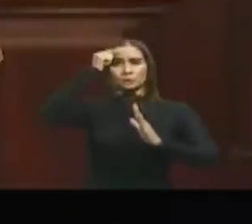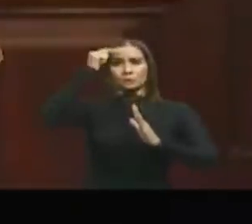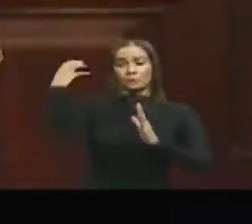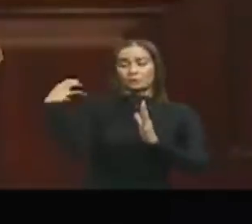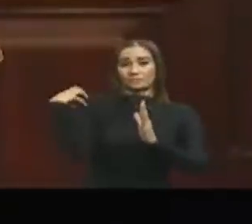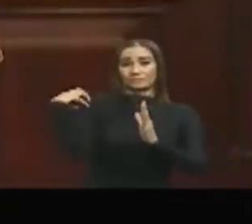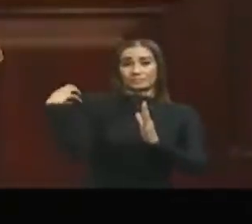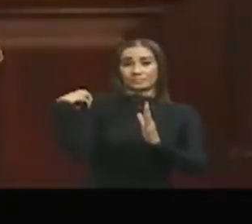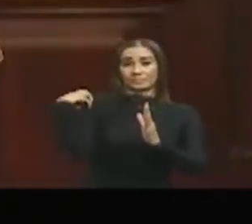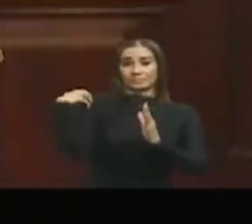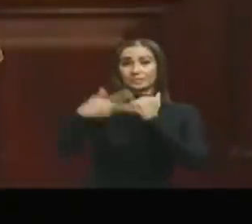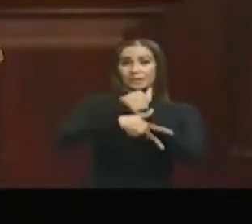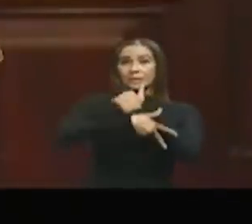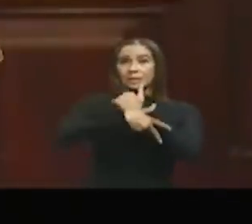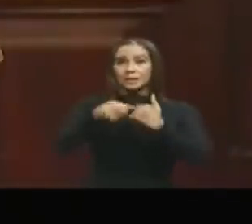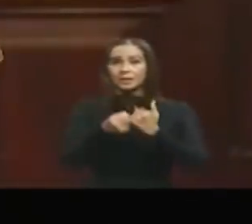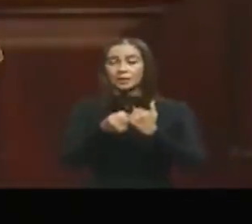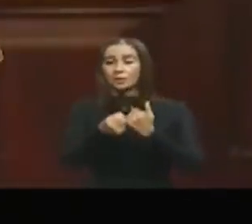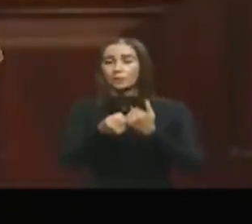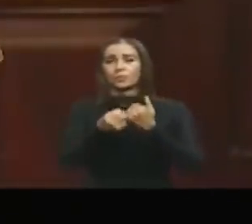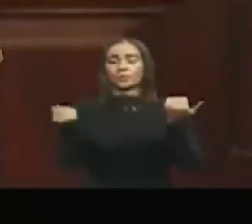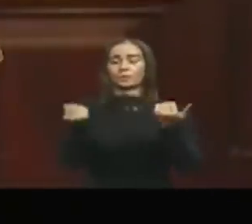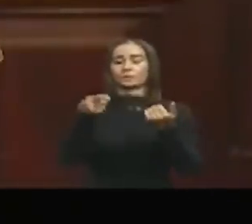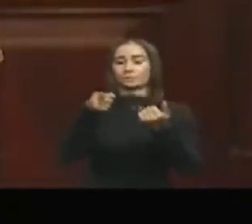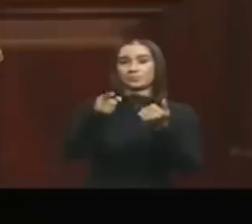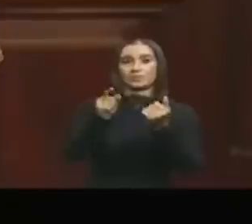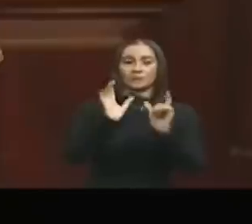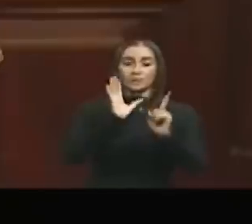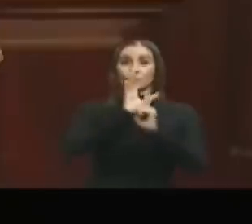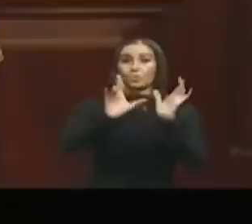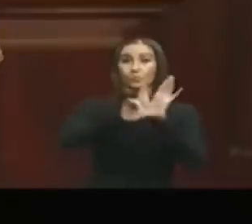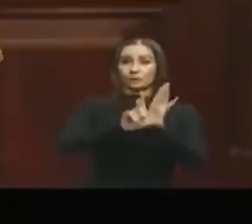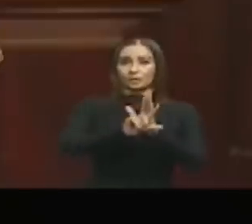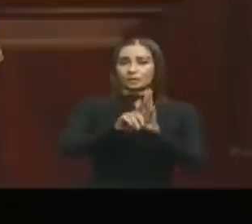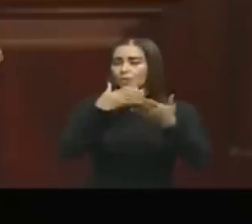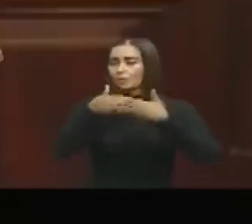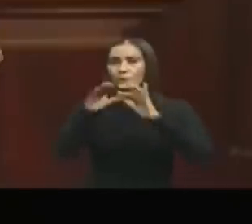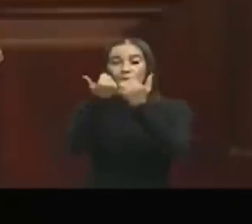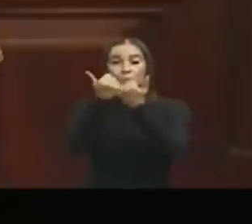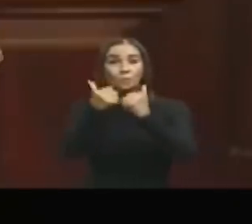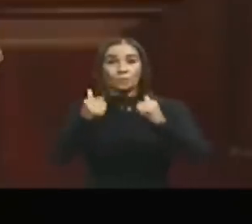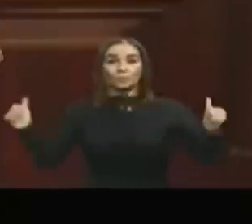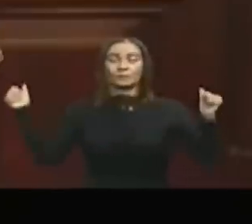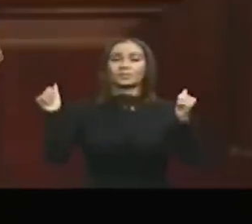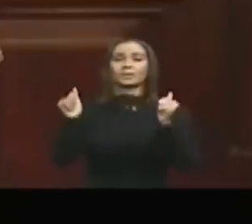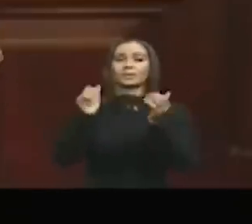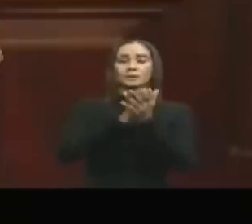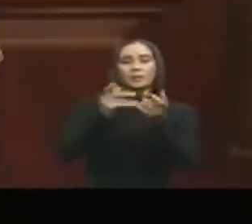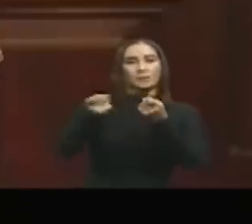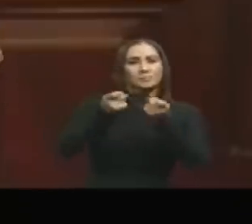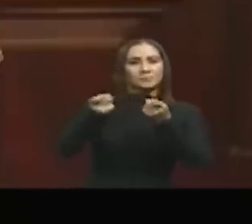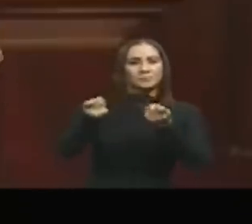públicos que violen las disposiciones de la ley de extinción de dominio, incluyendo las relativas a la administración